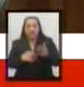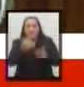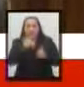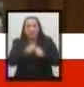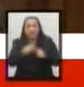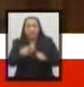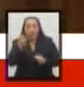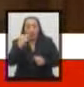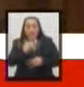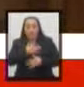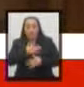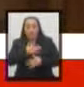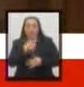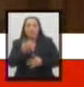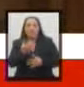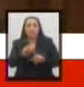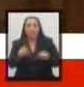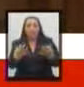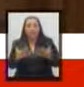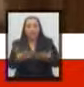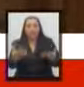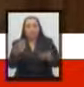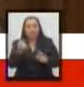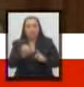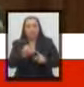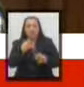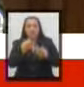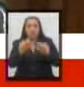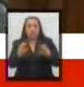esto? Mire, para mí hay varias cosas. Una